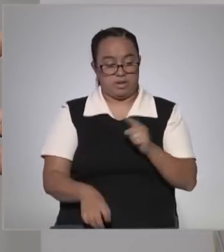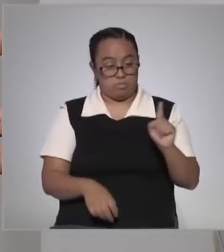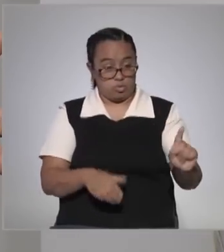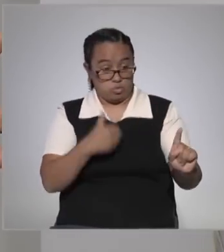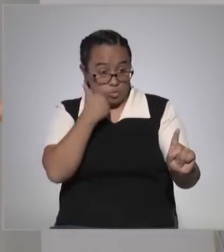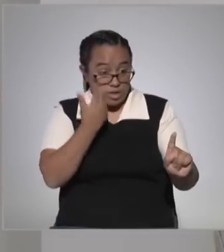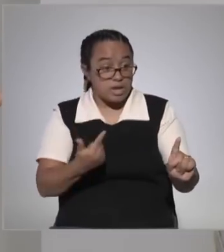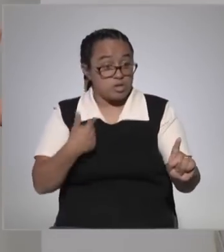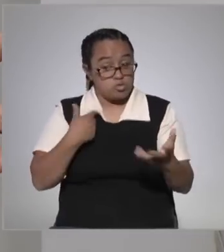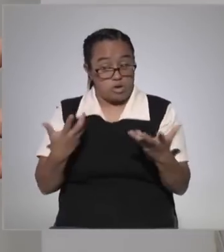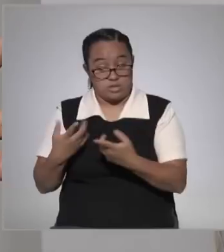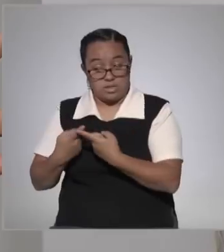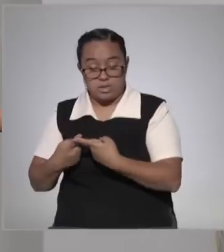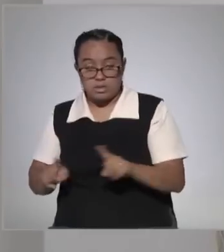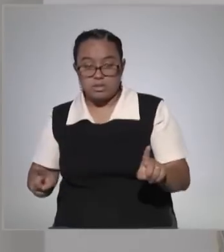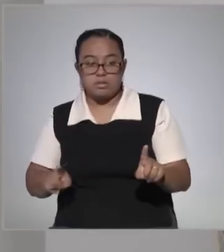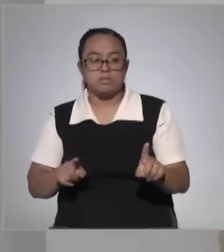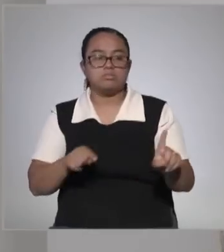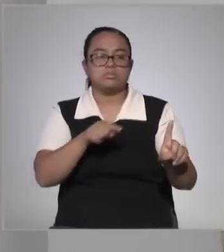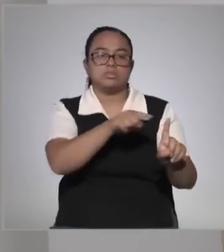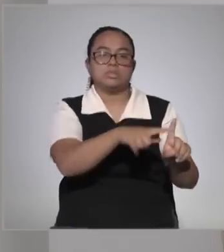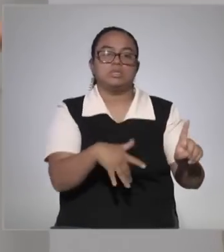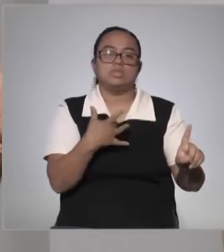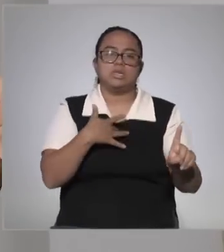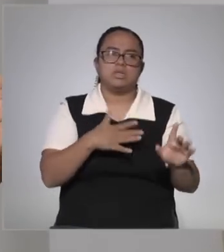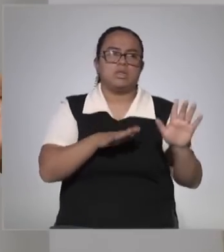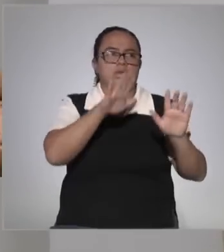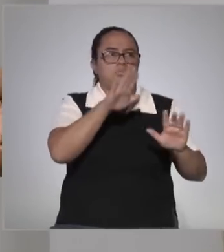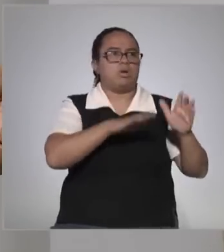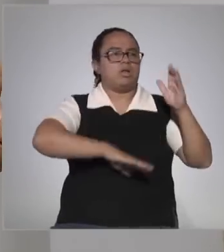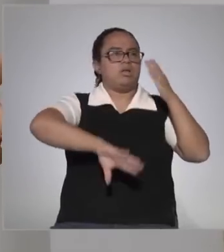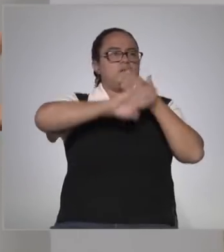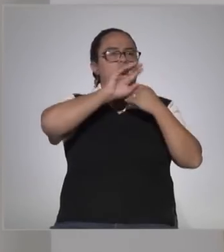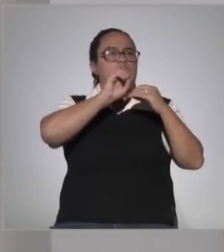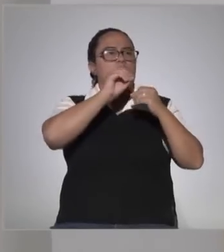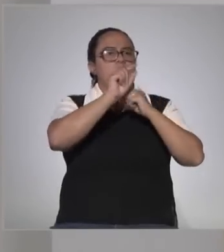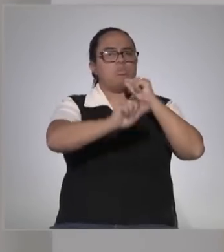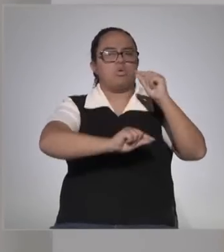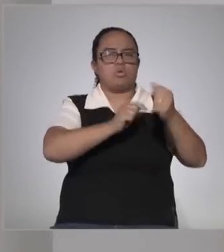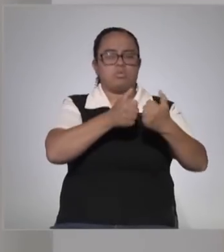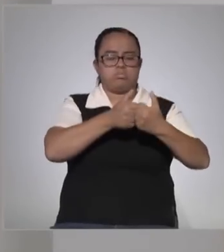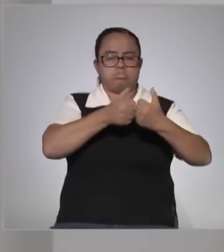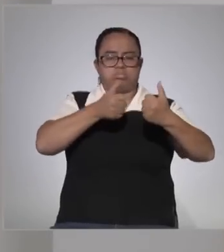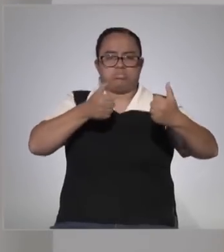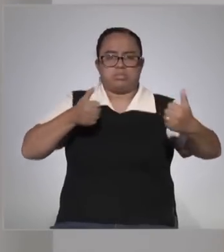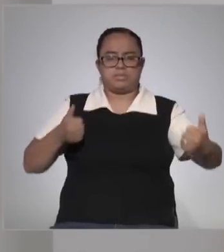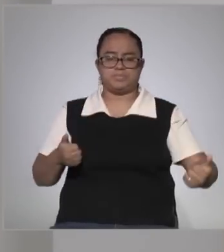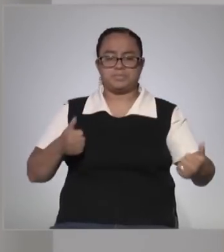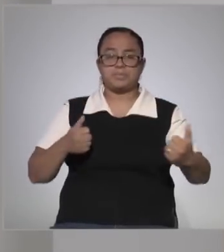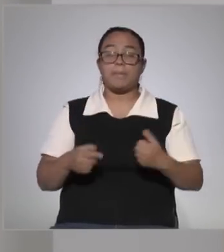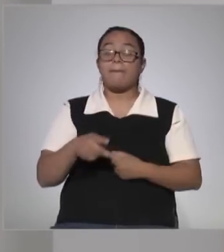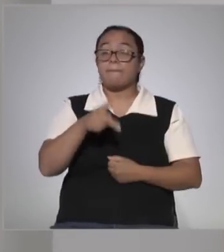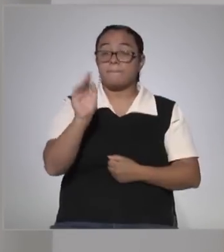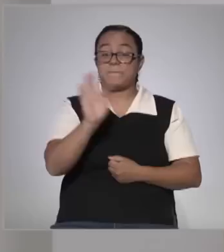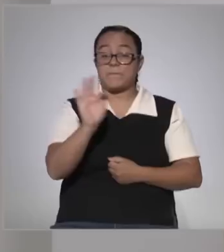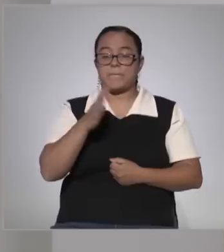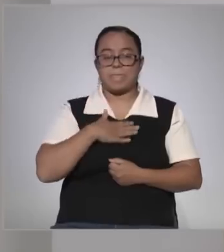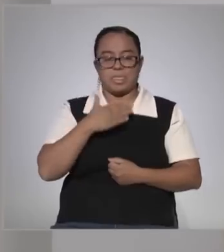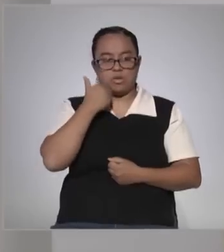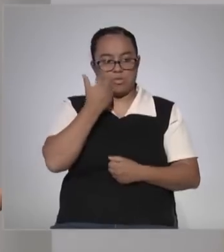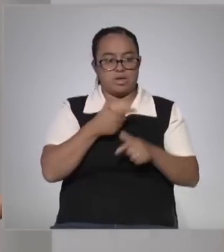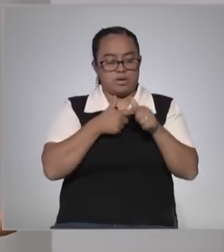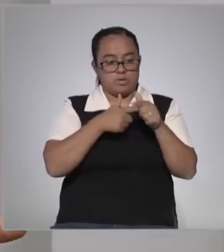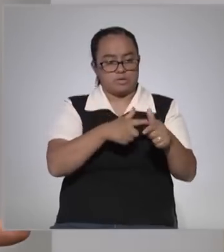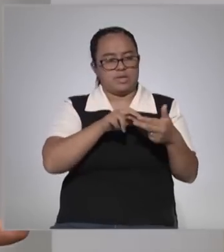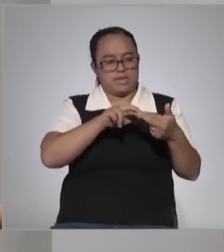persona quiere, le voy a agredir o la voy a separar de mi persona. Y la cuestión es que si yo quiero seguir en una relación que